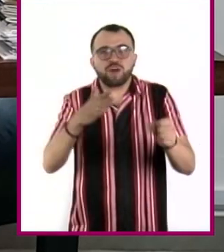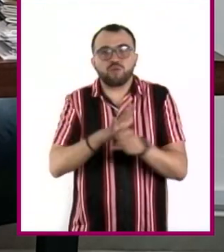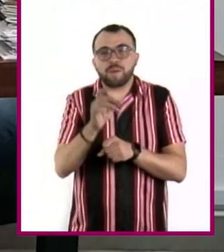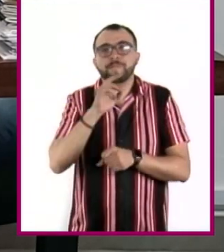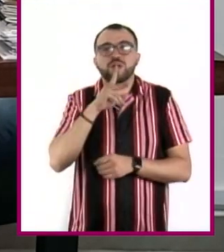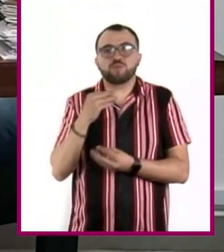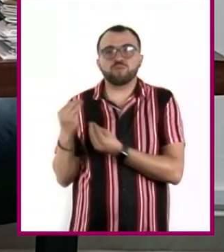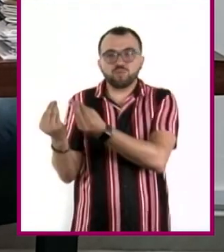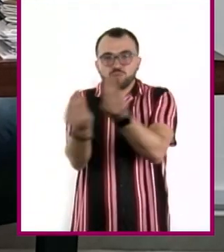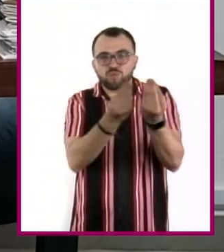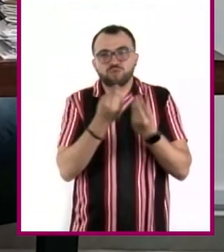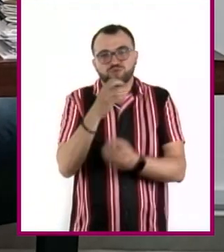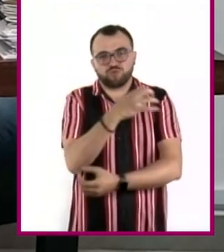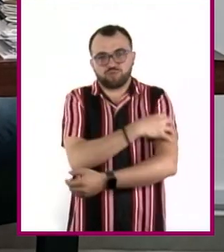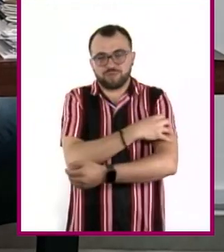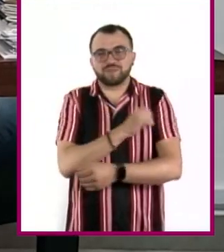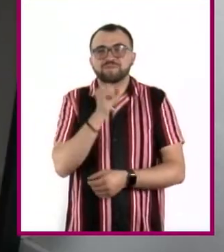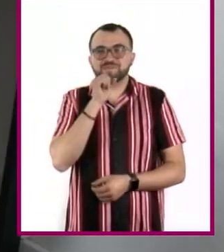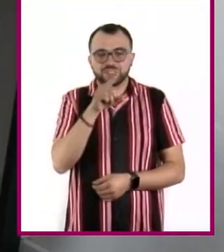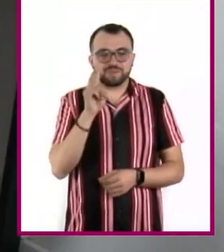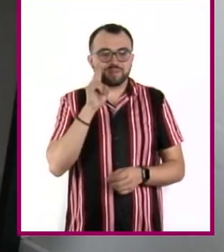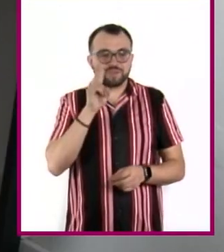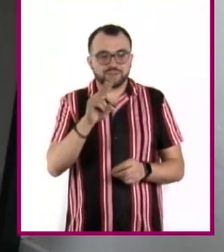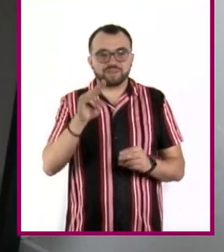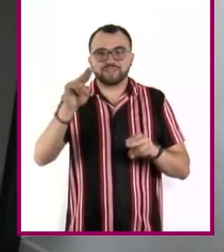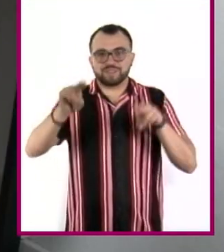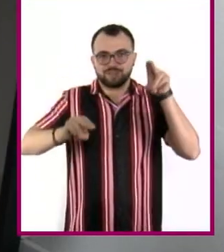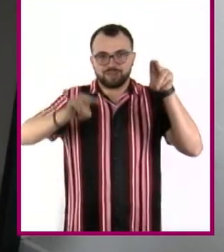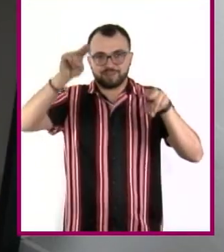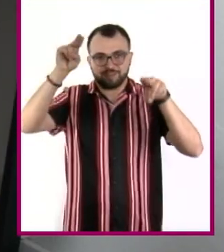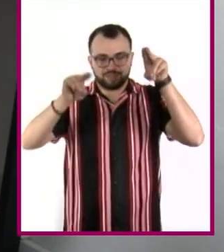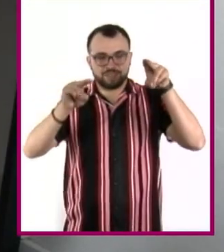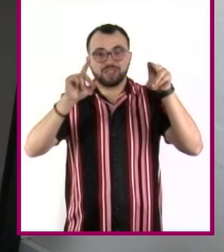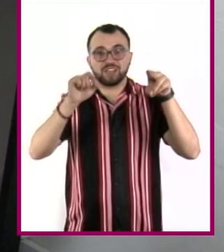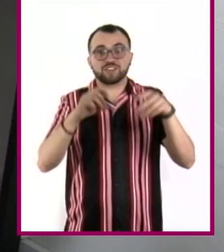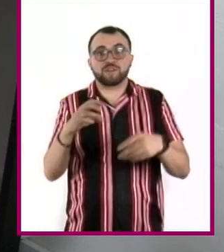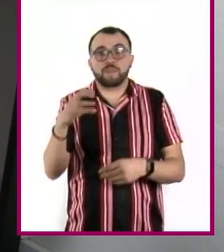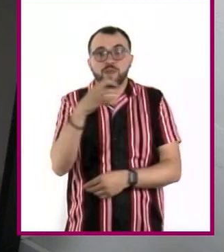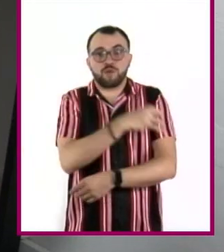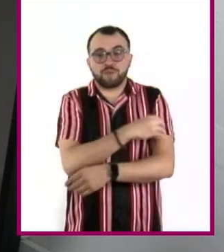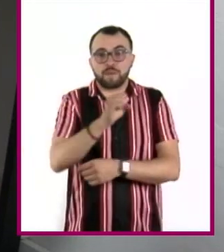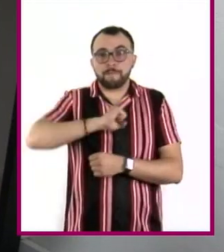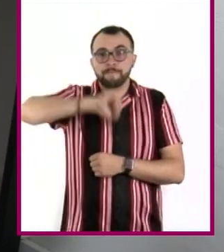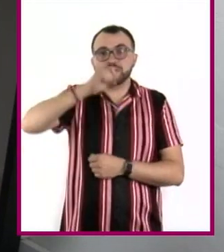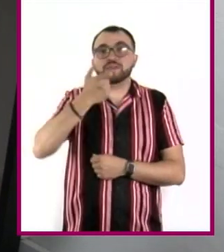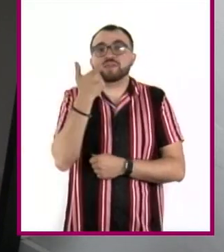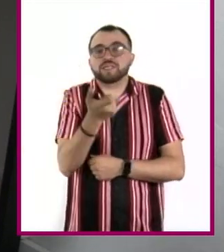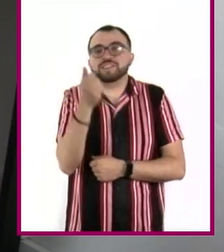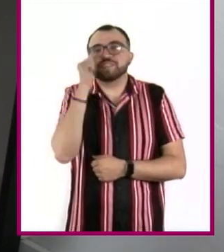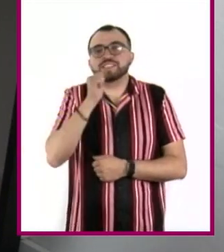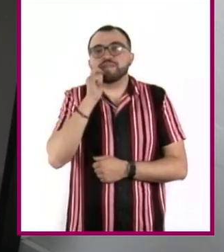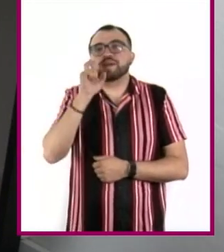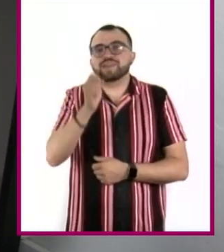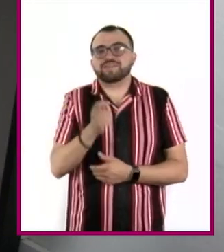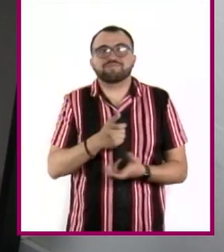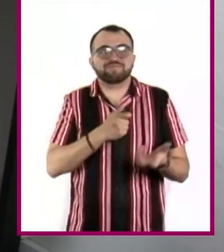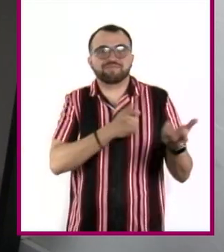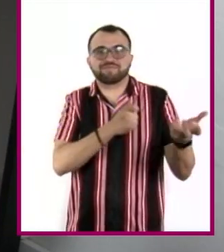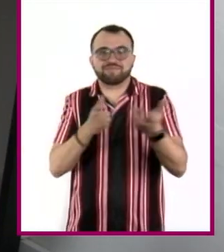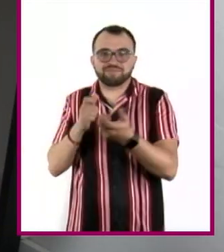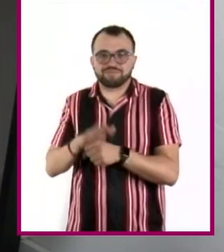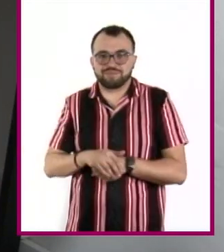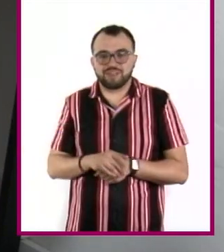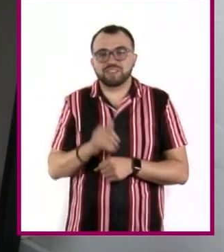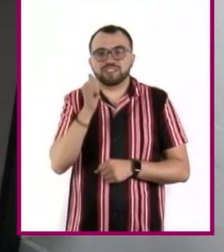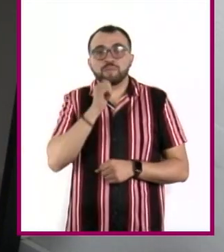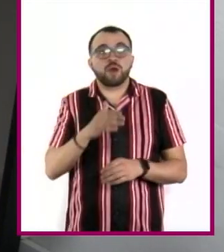Observen que los datos que vimos lo que nos muestran es que las potencias económicas y tecnológicas seguirán apostando por las armas más que por